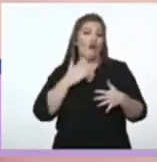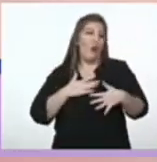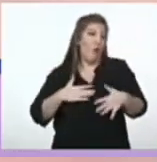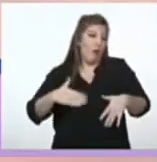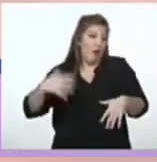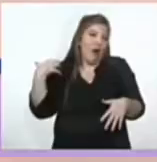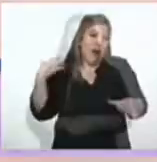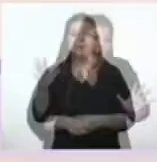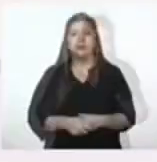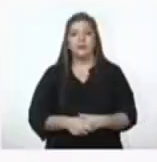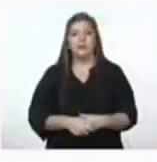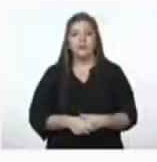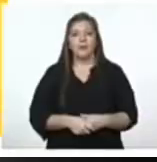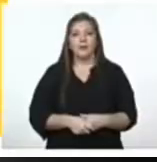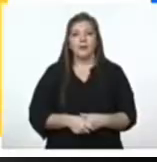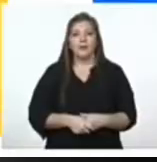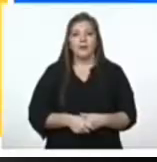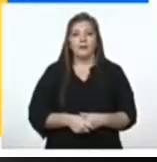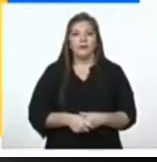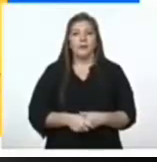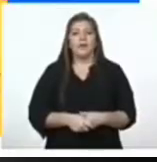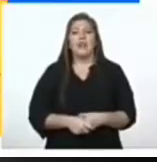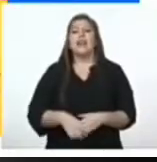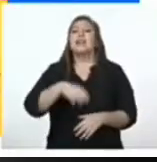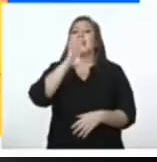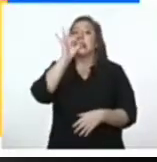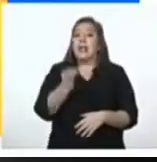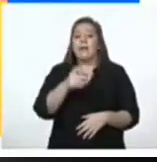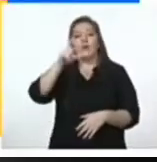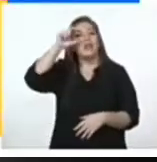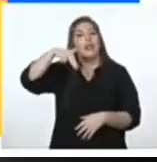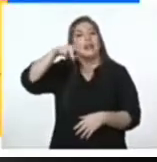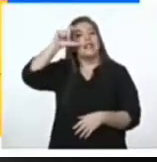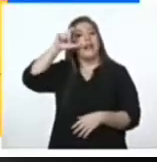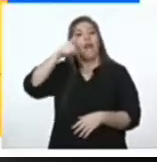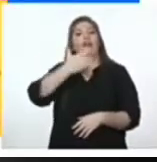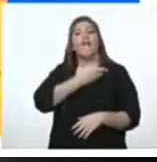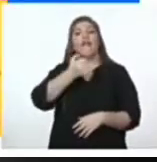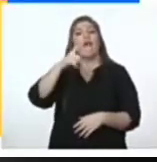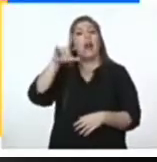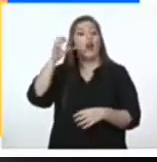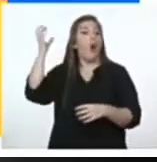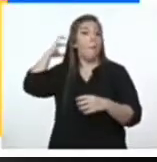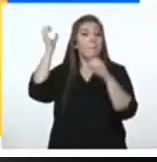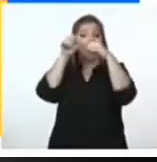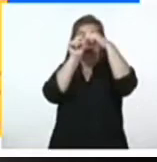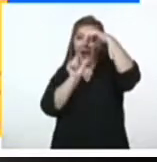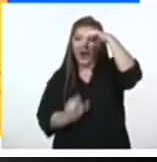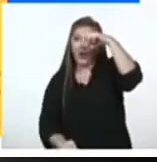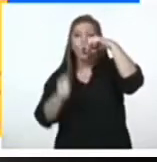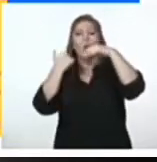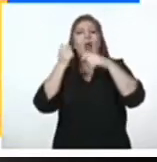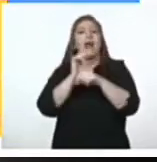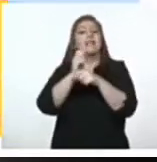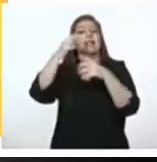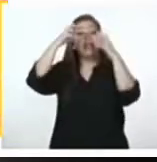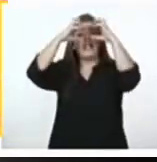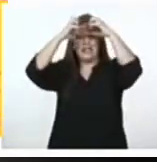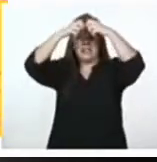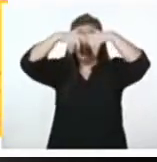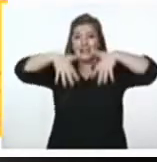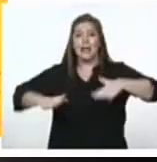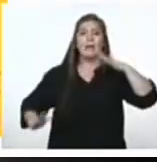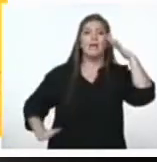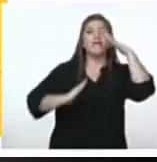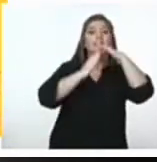la homeostasis en general. Sabemos que el encéfalo y la médula espinal forman el sistema nervioso central y los nervios forman